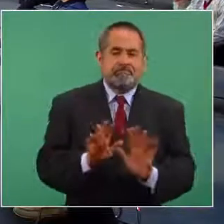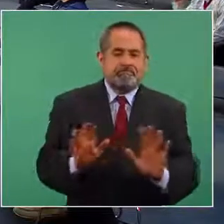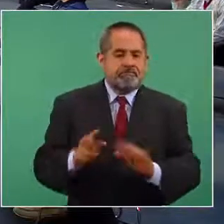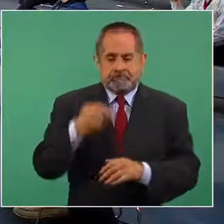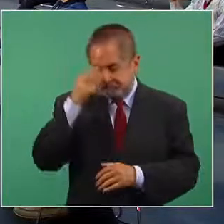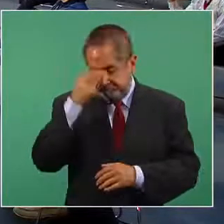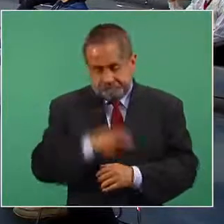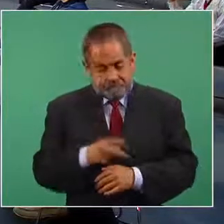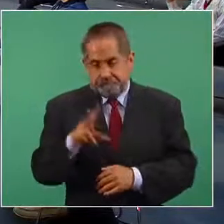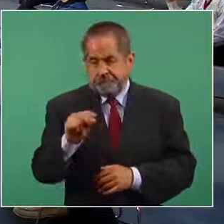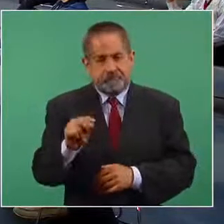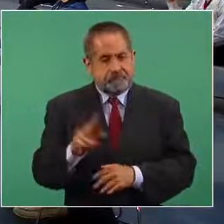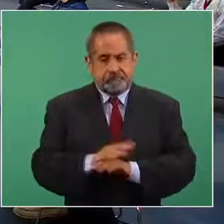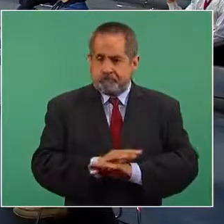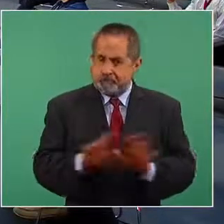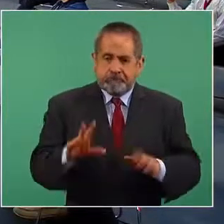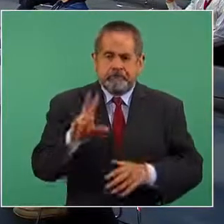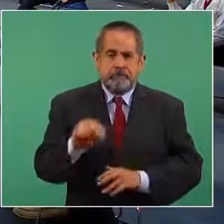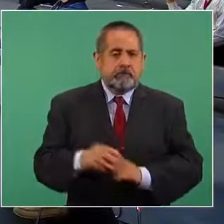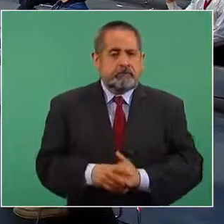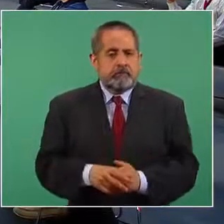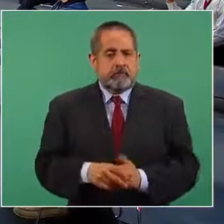porque ya lo hemos dicho,